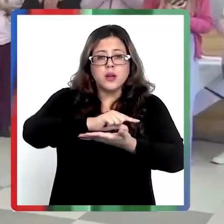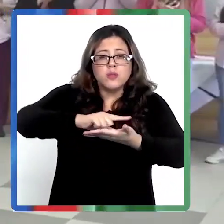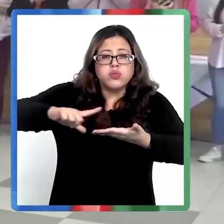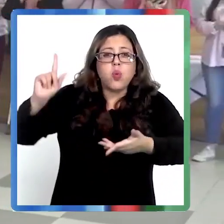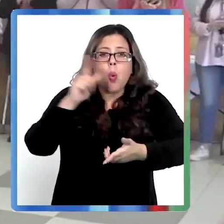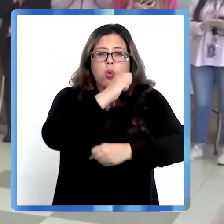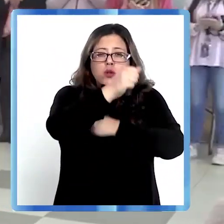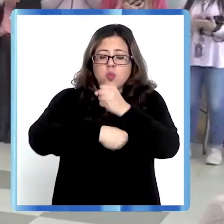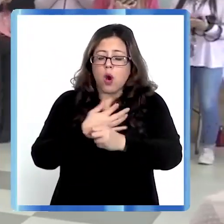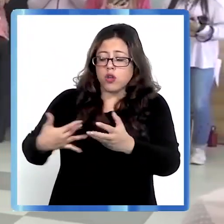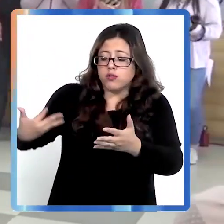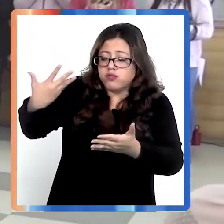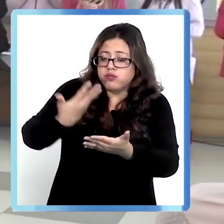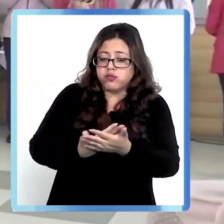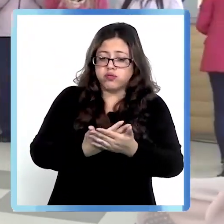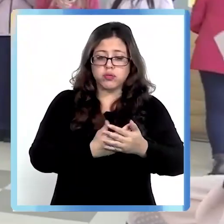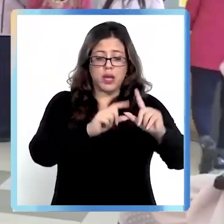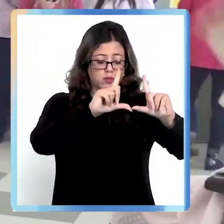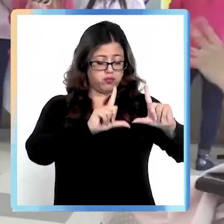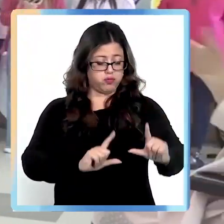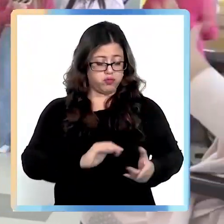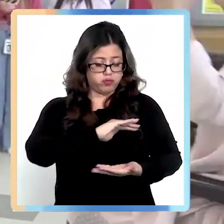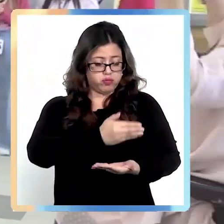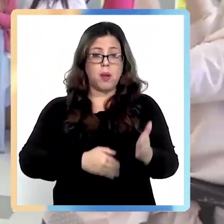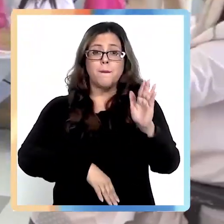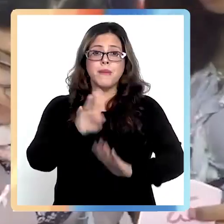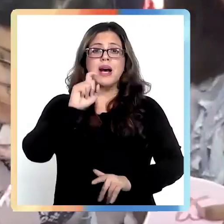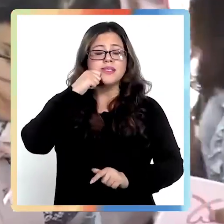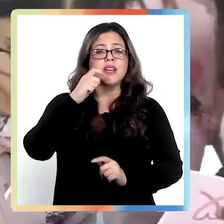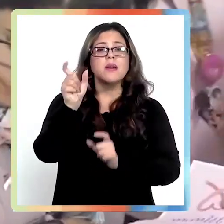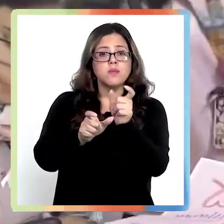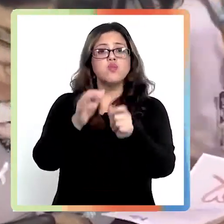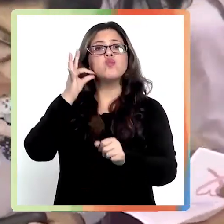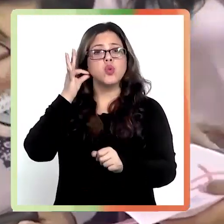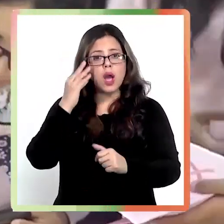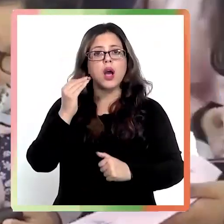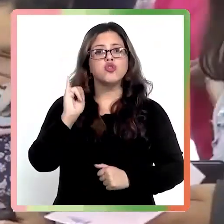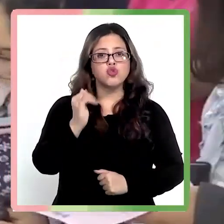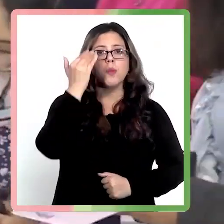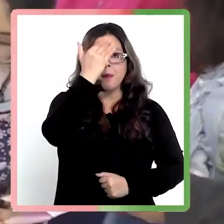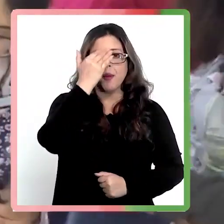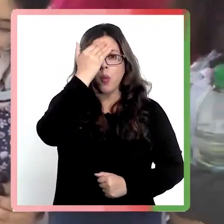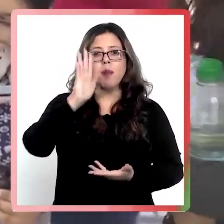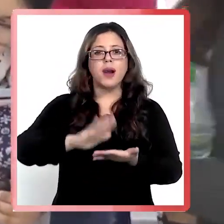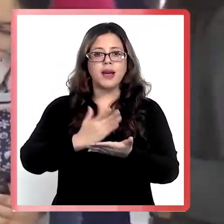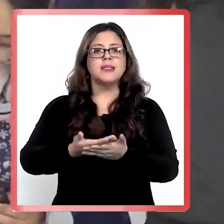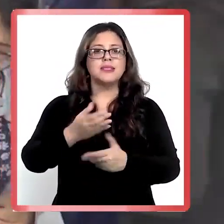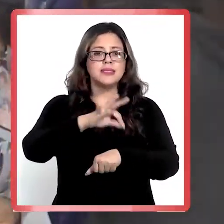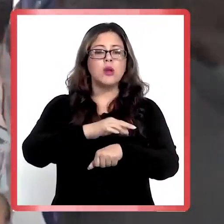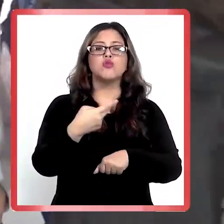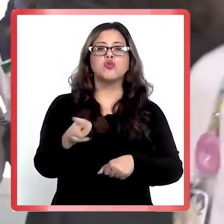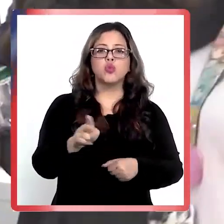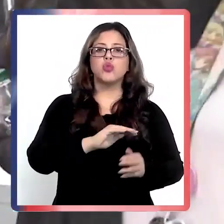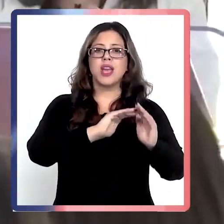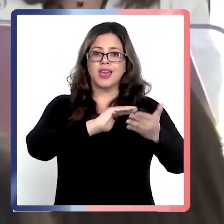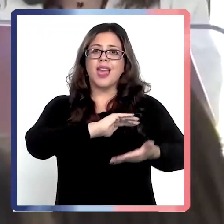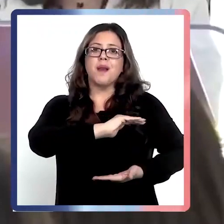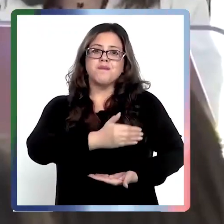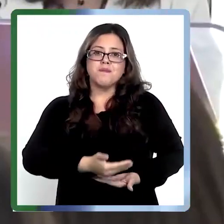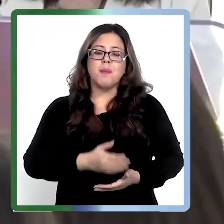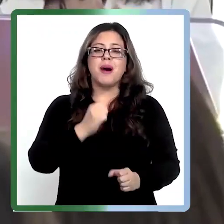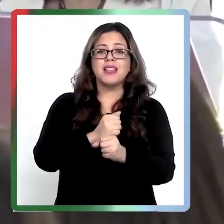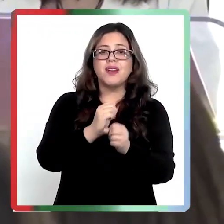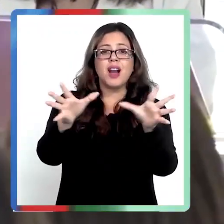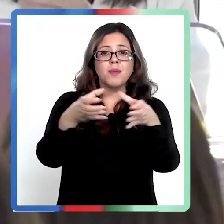aumento de los últimos años de mamografías también significa que muchas mujeres están preocupadas por su salud mamaria. El trabajo